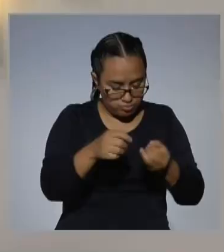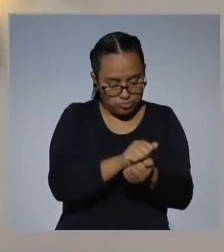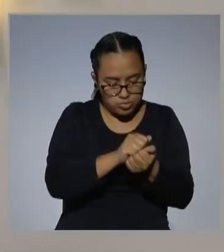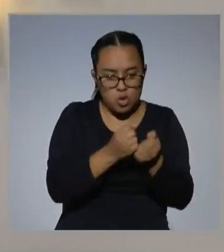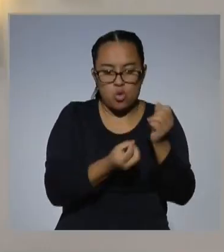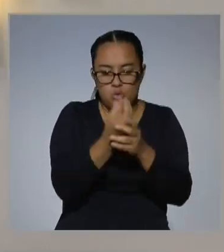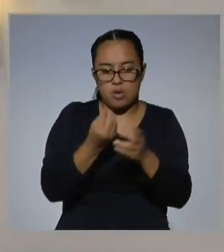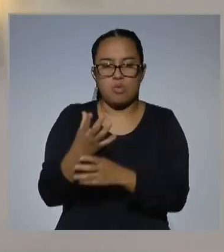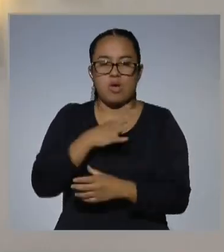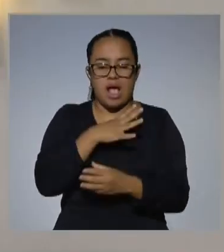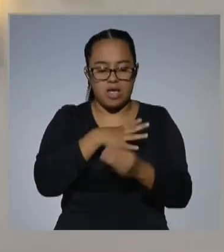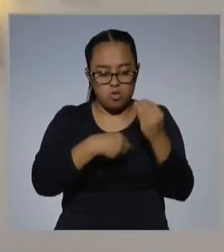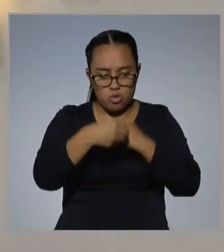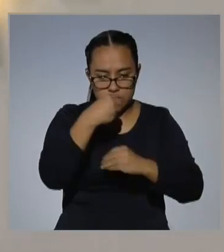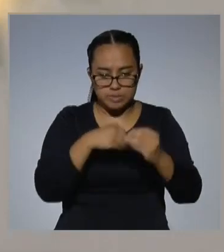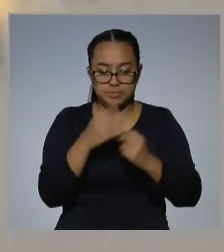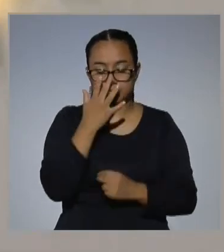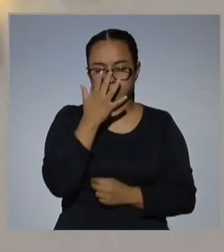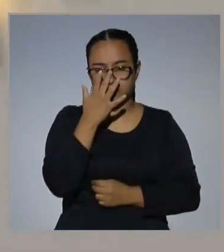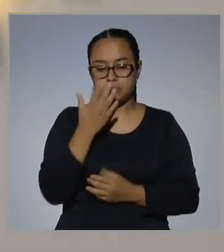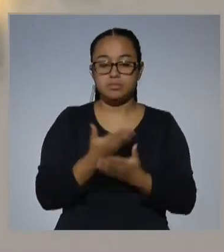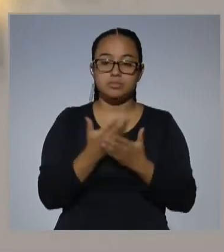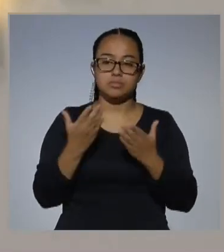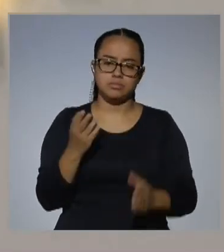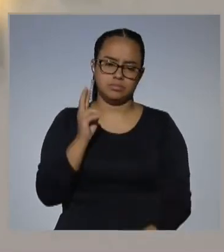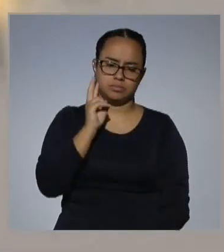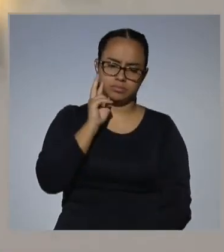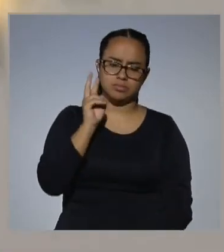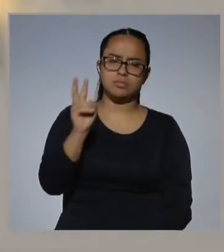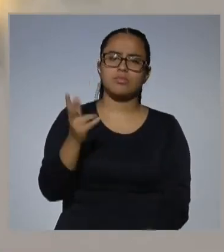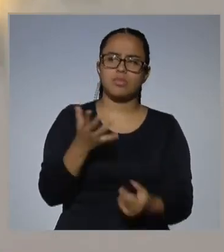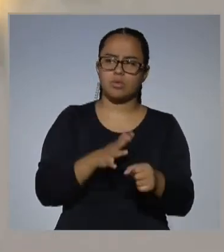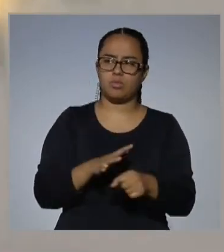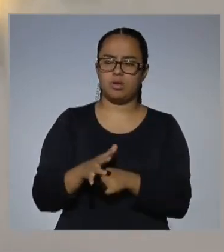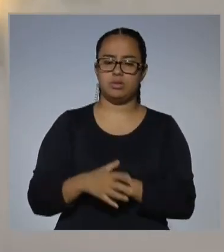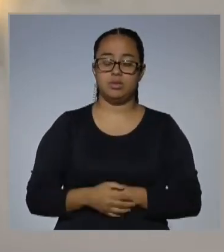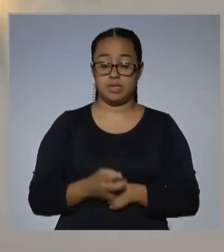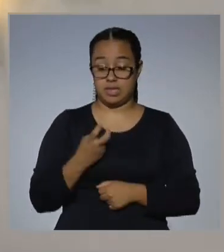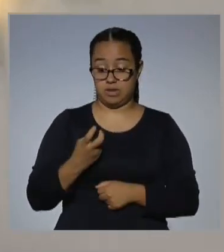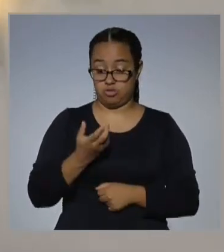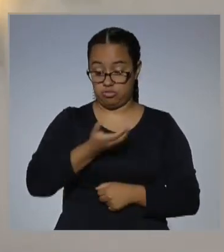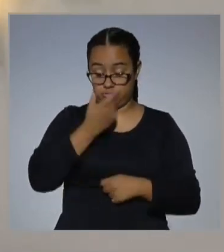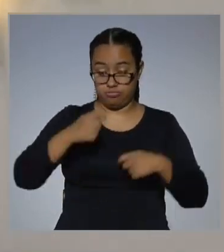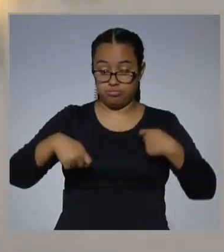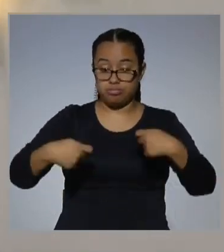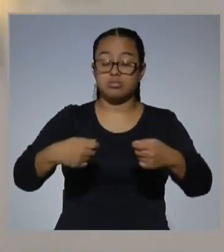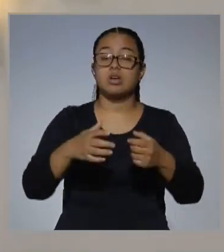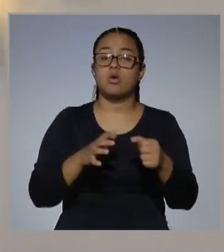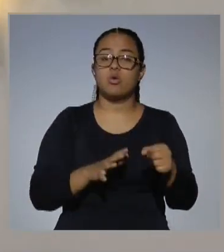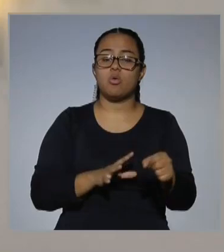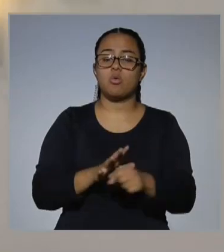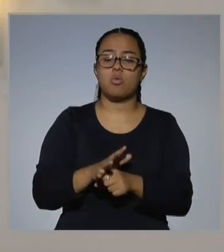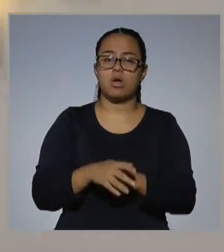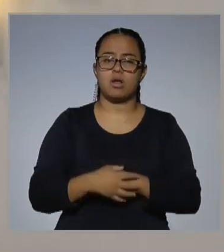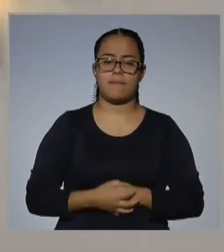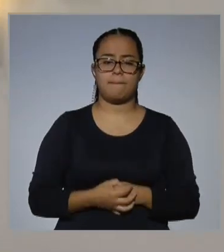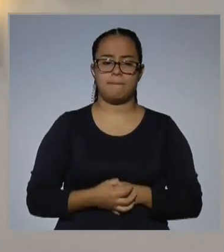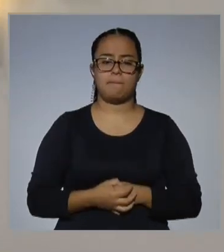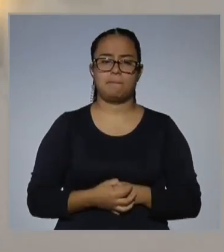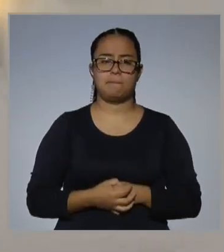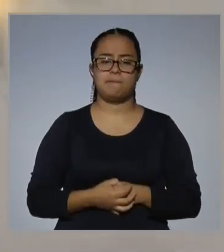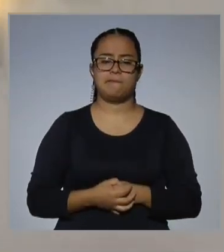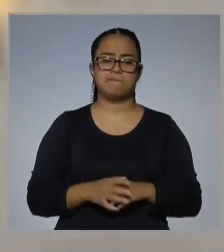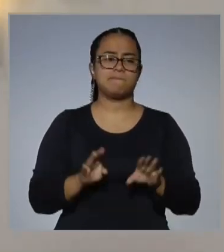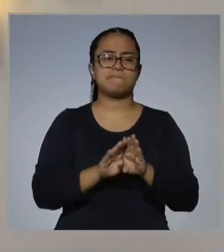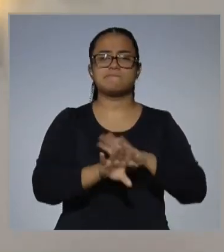ahora lo que vemos es precisamente, como lo que decíamos, que no es una tradición que esté prácticamente